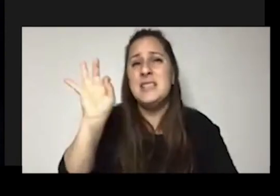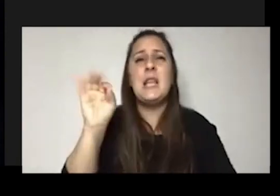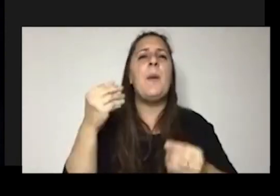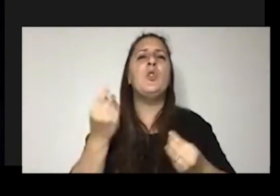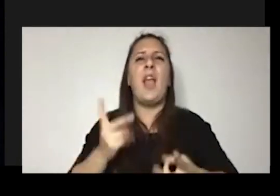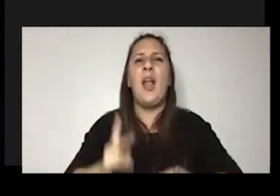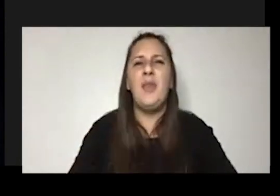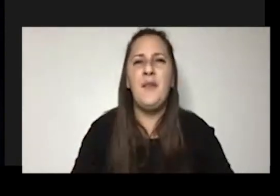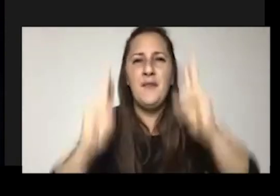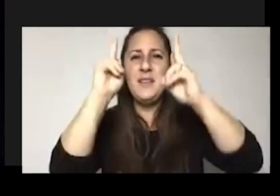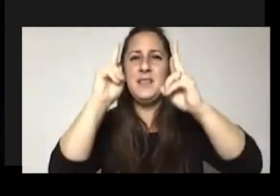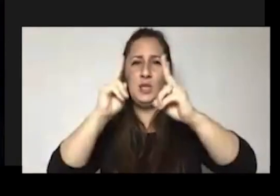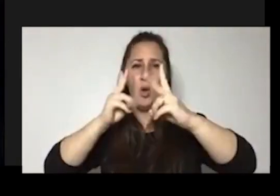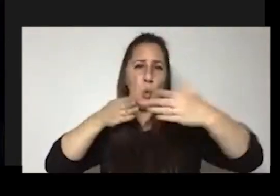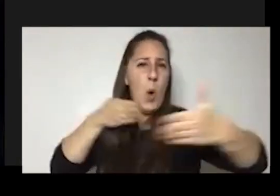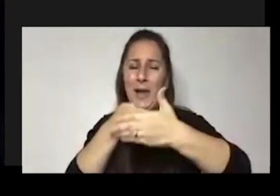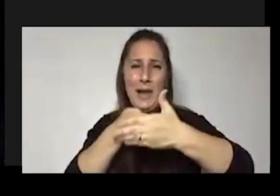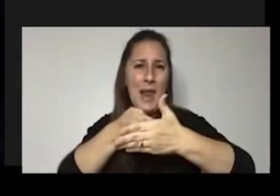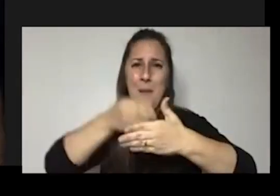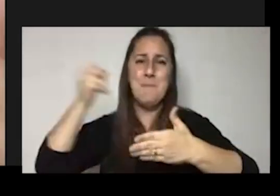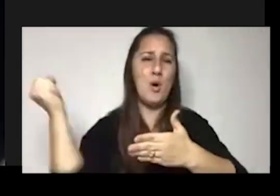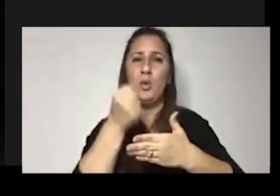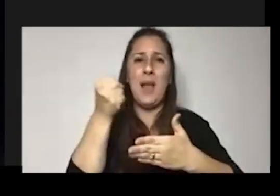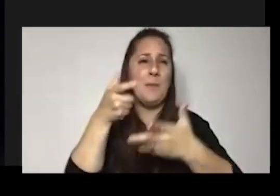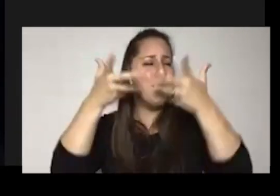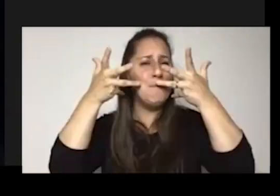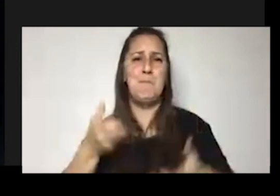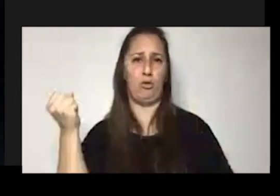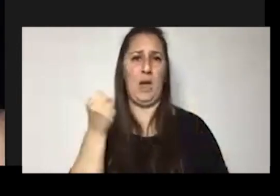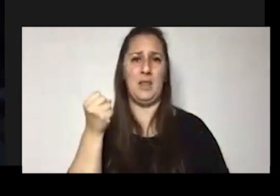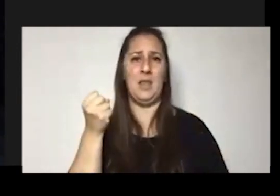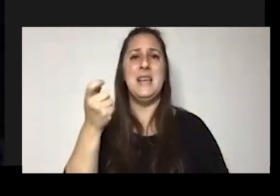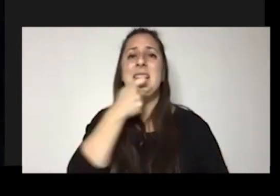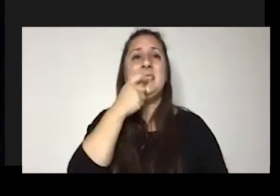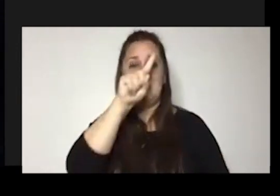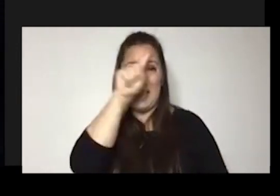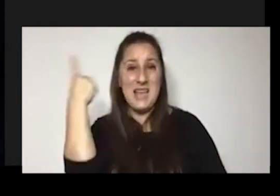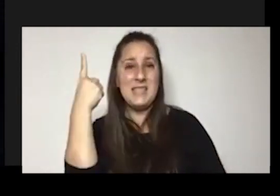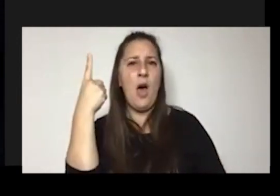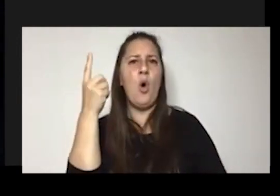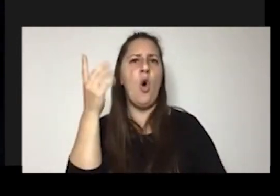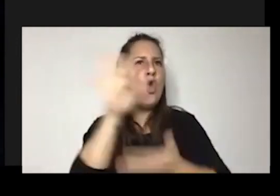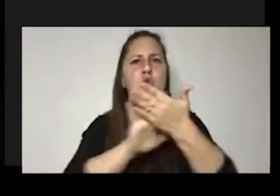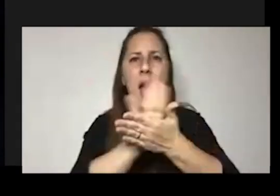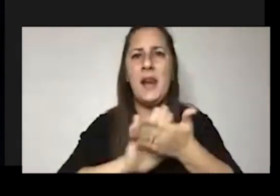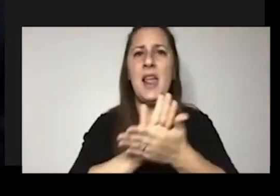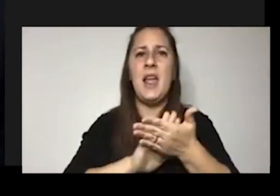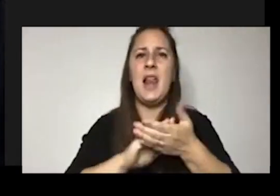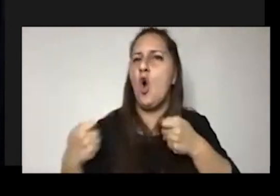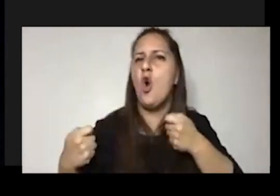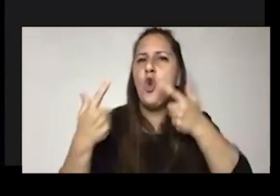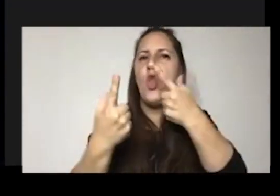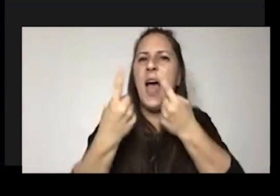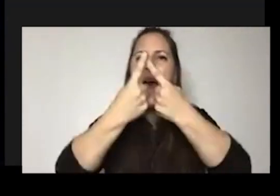con discapacidad tienen un peso gigantesco. Si el Estado no acerca los distintos instrumentos que tiene al colectivo, es mucho